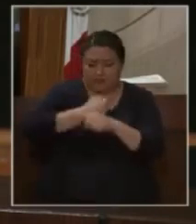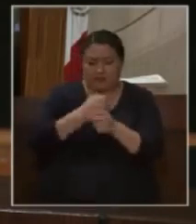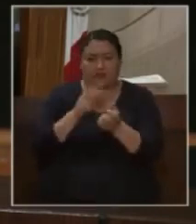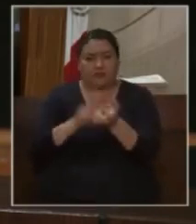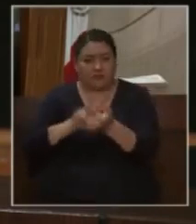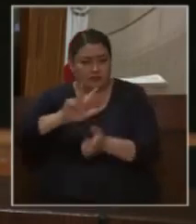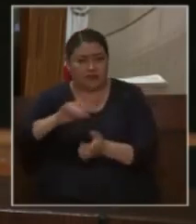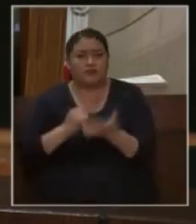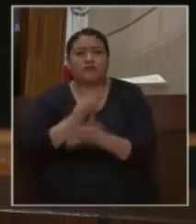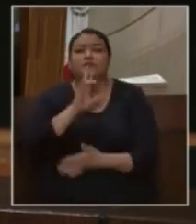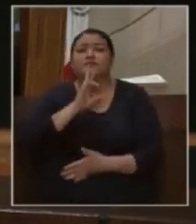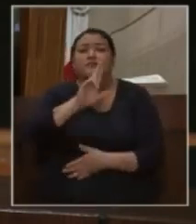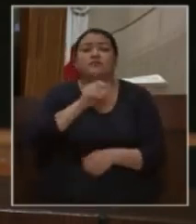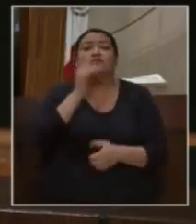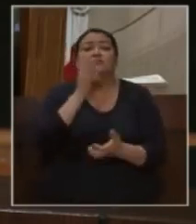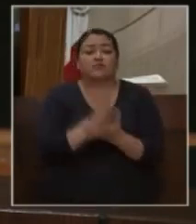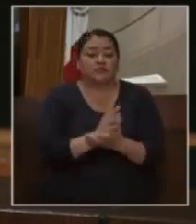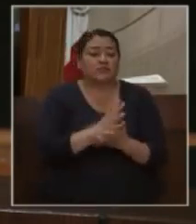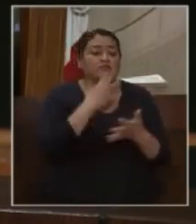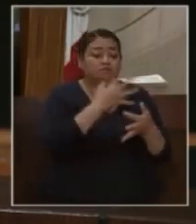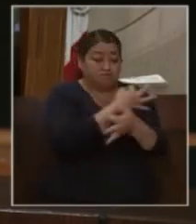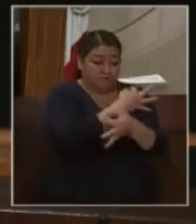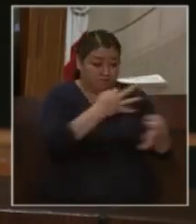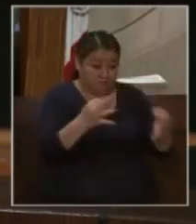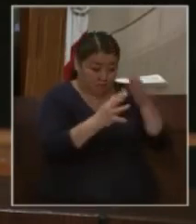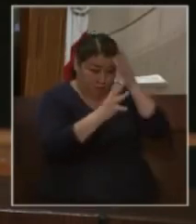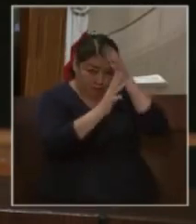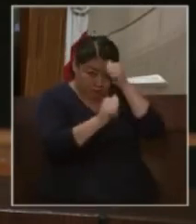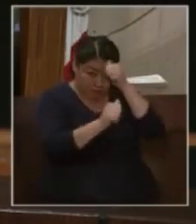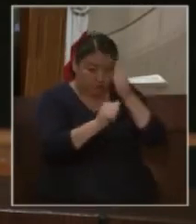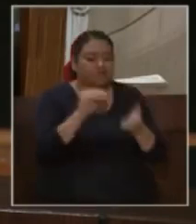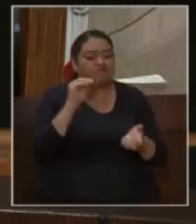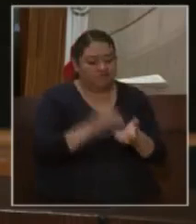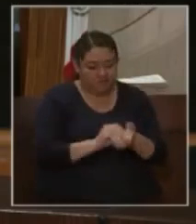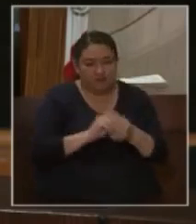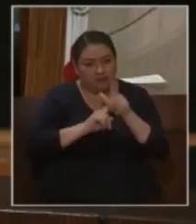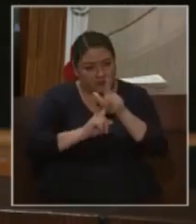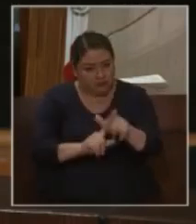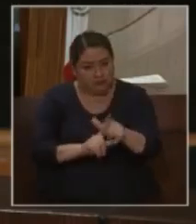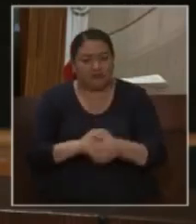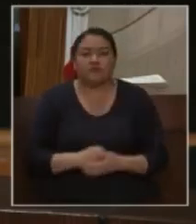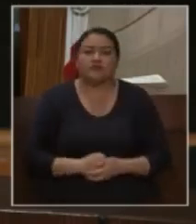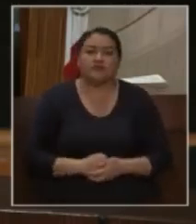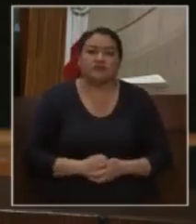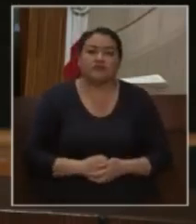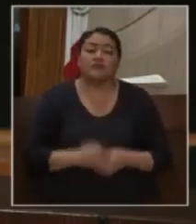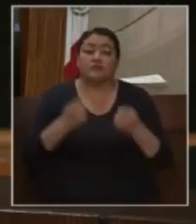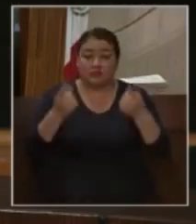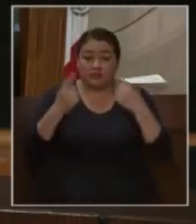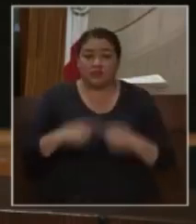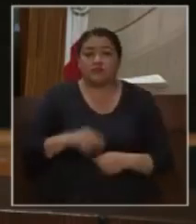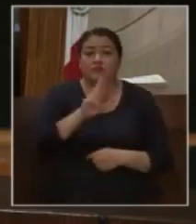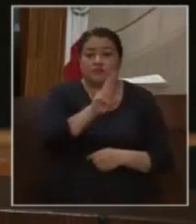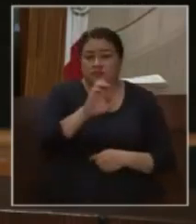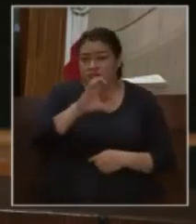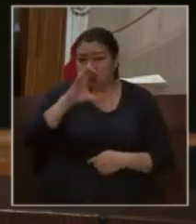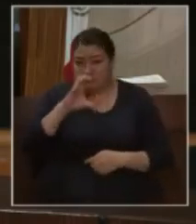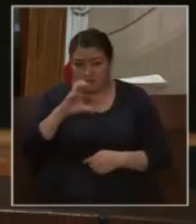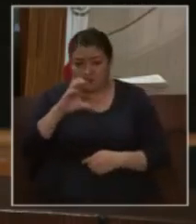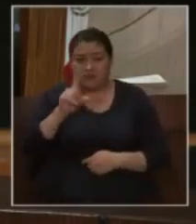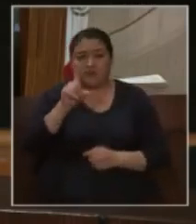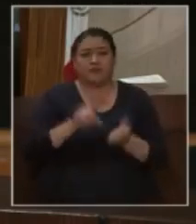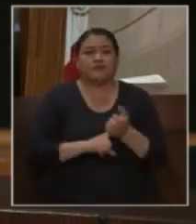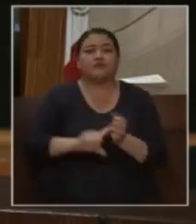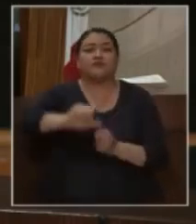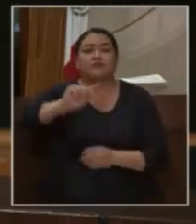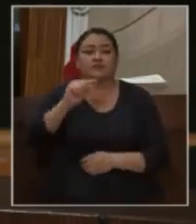se resuelve. Único, se confirma en la materia de impugnación la resolución combatida. En los recursos de